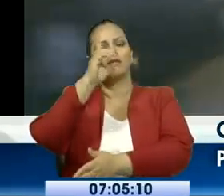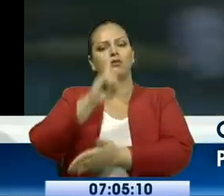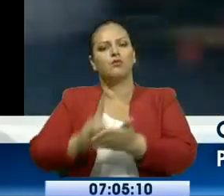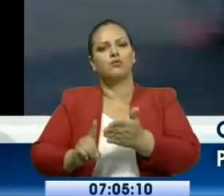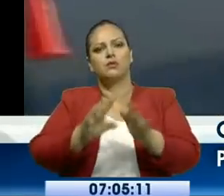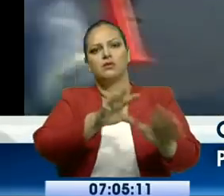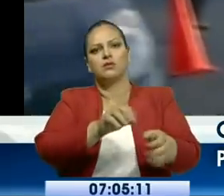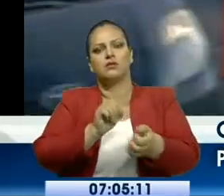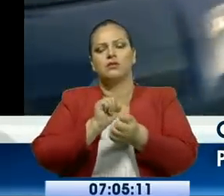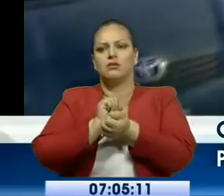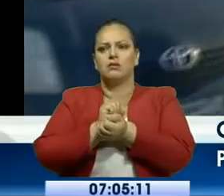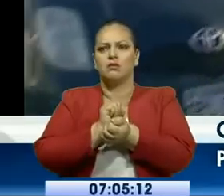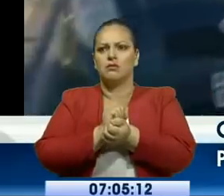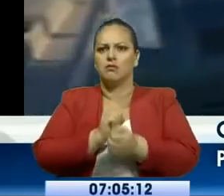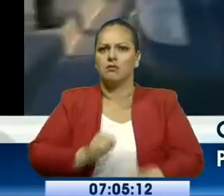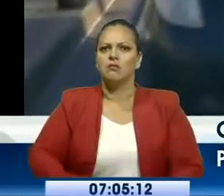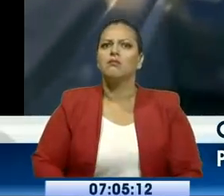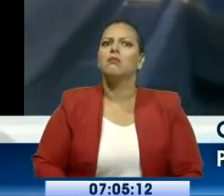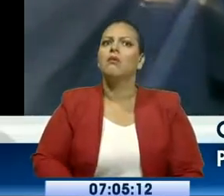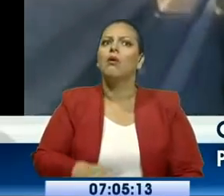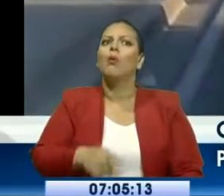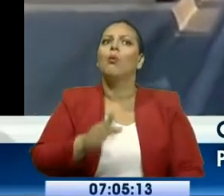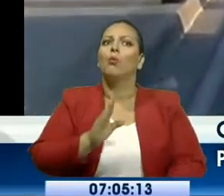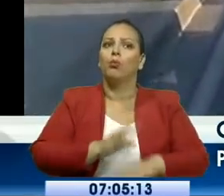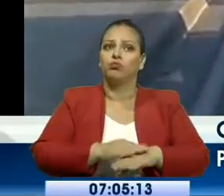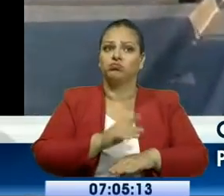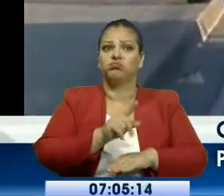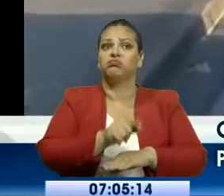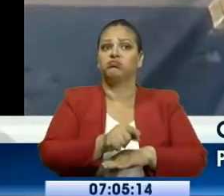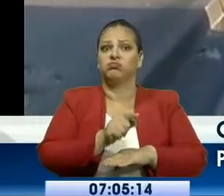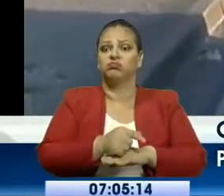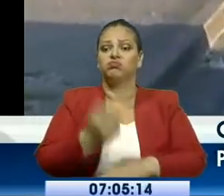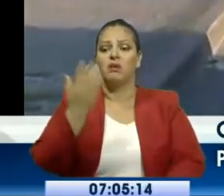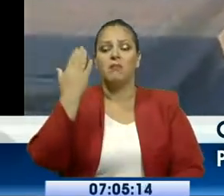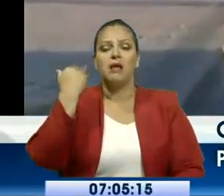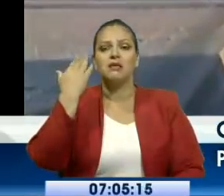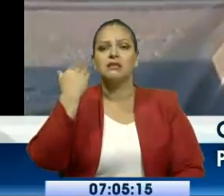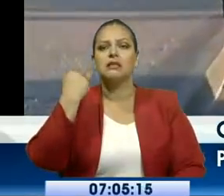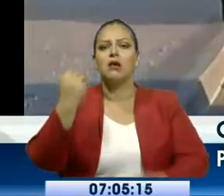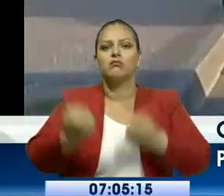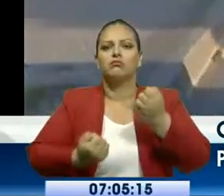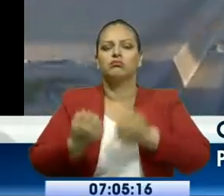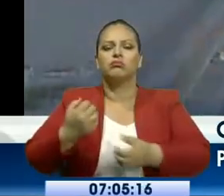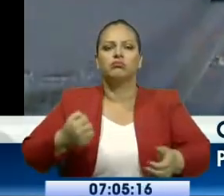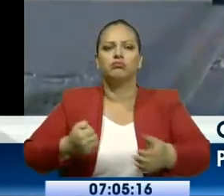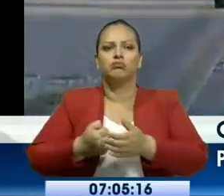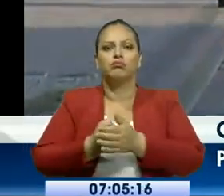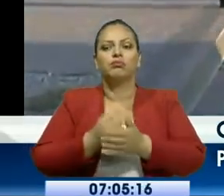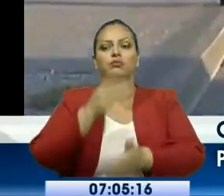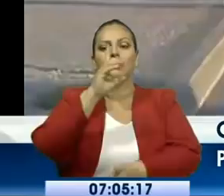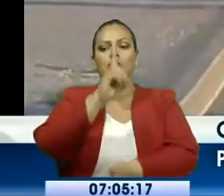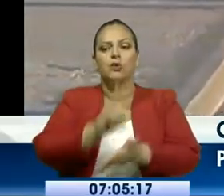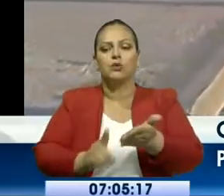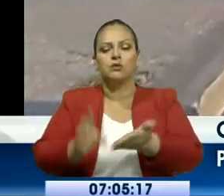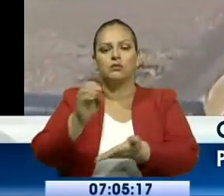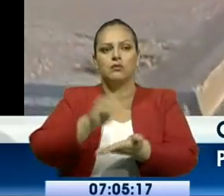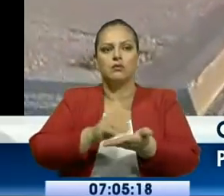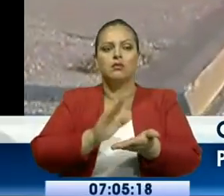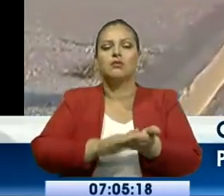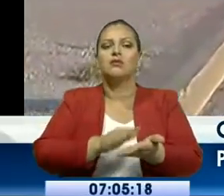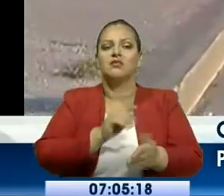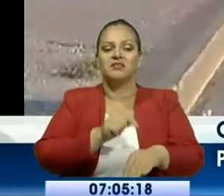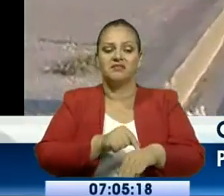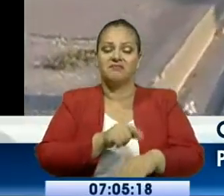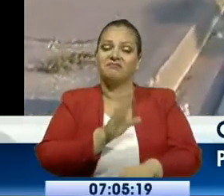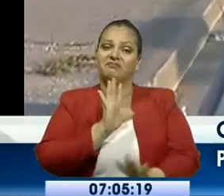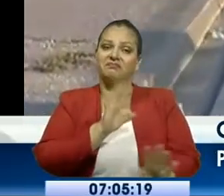confirmando bien la situación. Listo, muchas gracias. Amigo, buenos días. ¿Tenía conocimiento de la boleta de captura en su contra? No, incluso